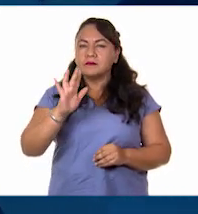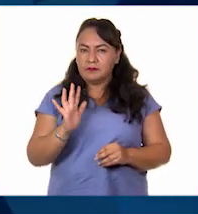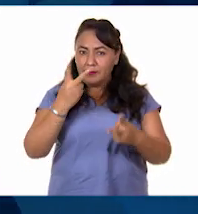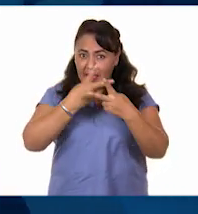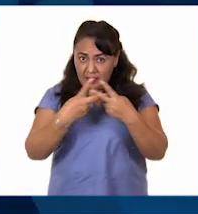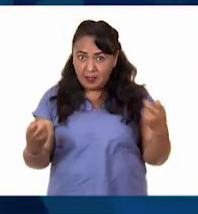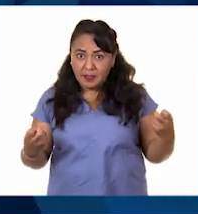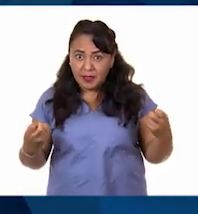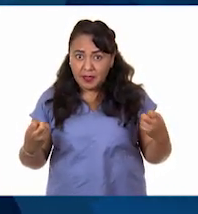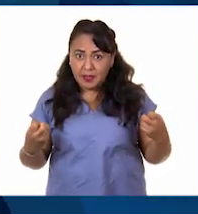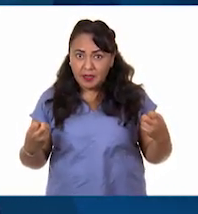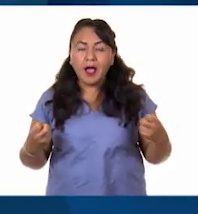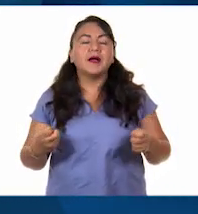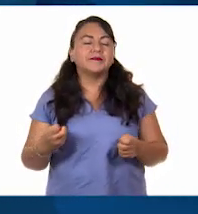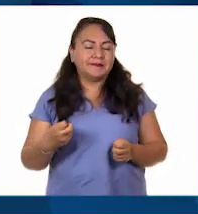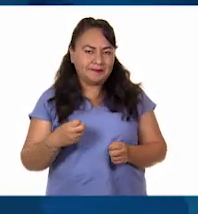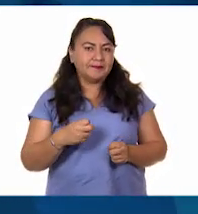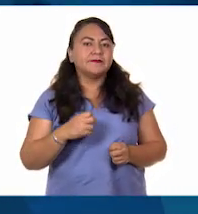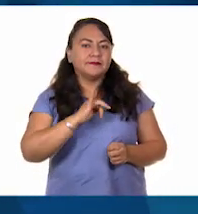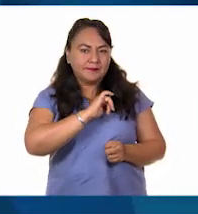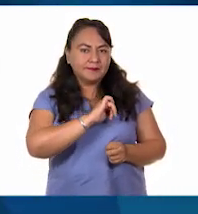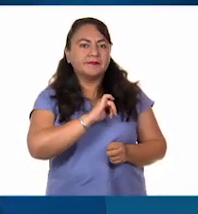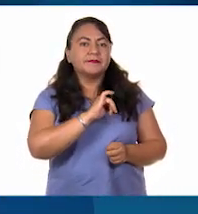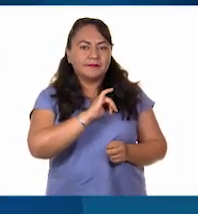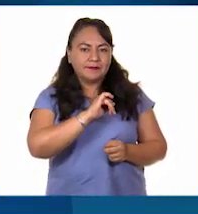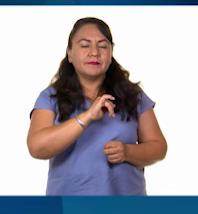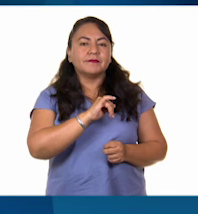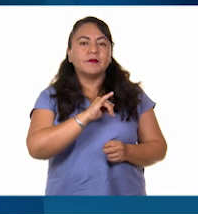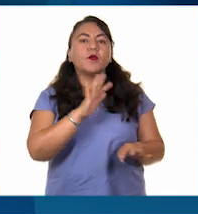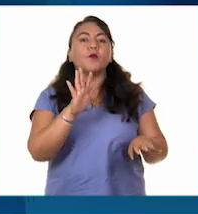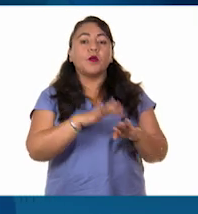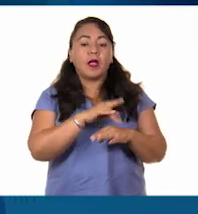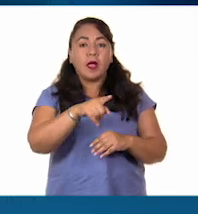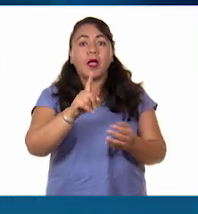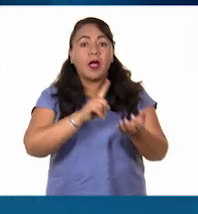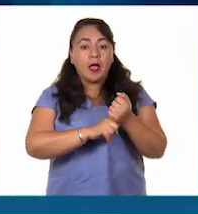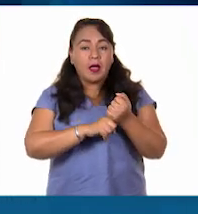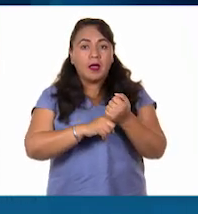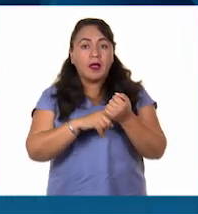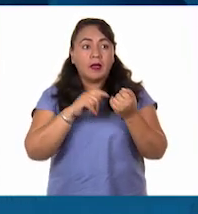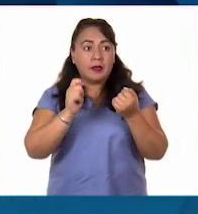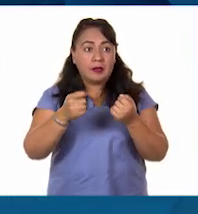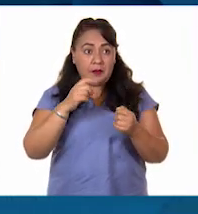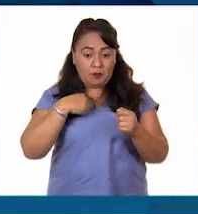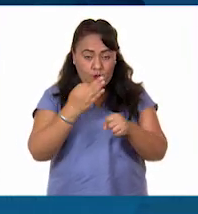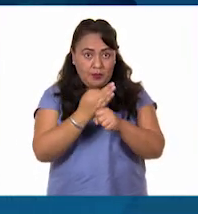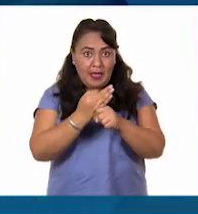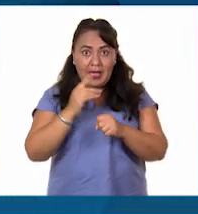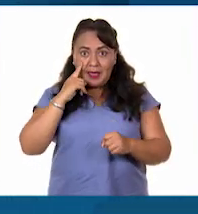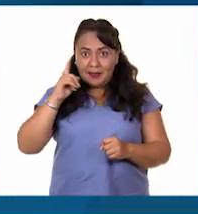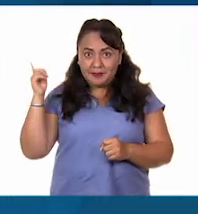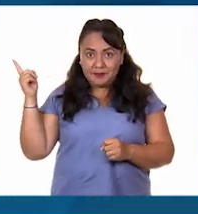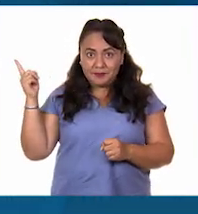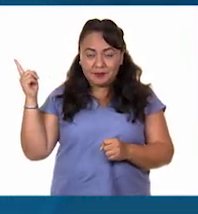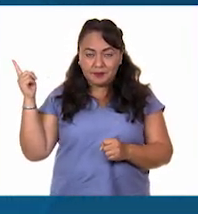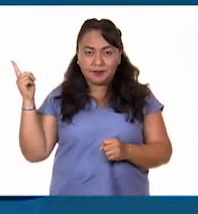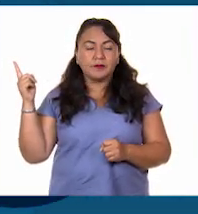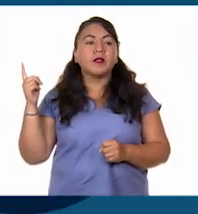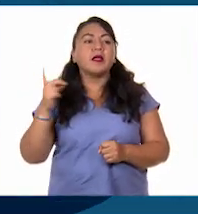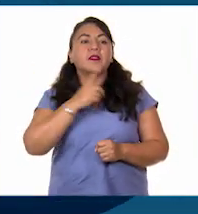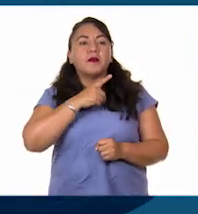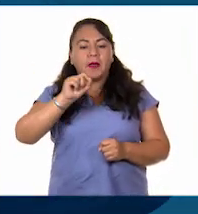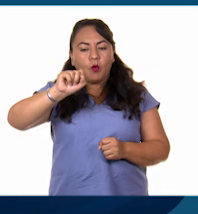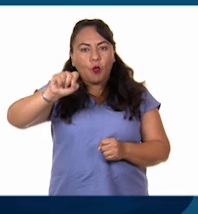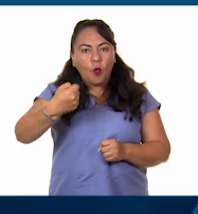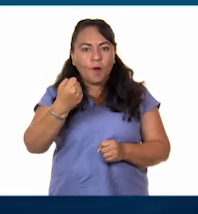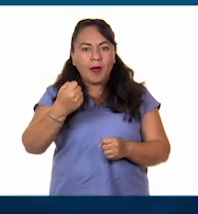adjetivo? Sí, porque de esa manera, por lo que iría separada, o sea, si lo hacemos de esta manera, iría separada por una